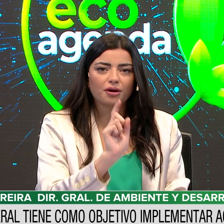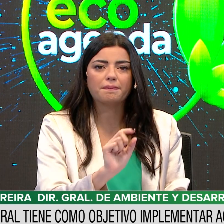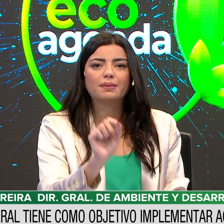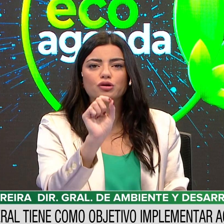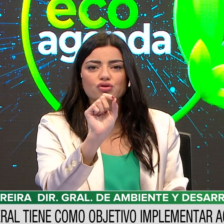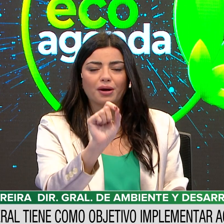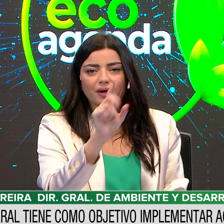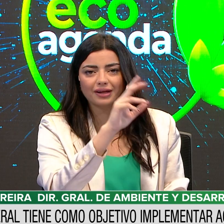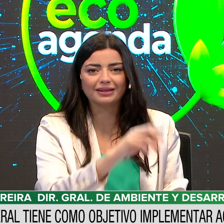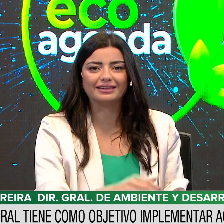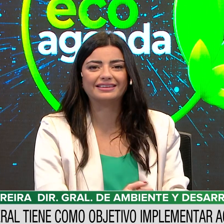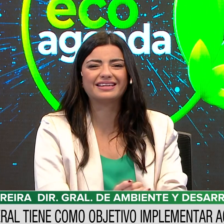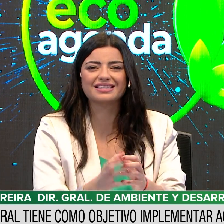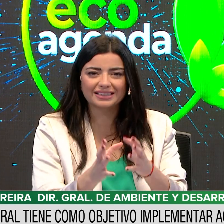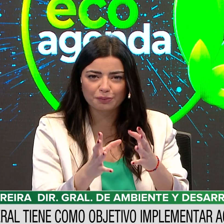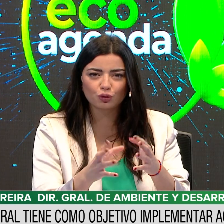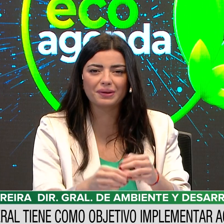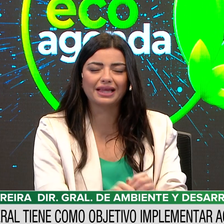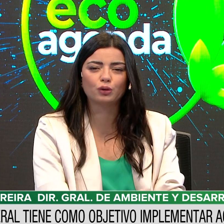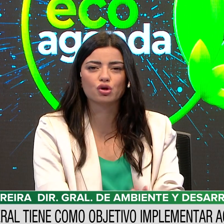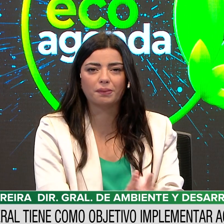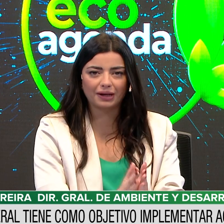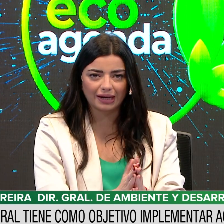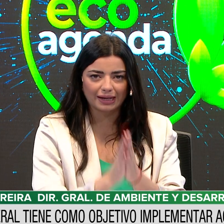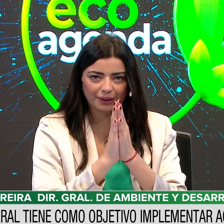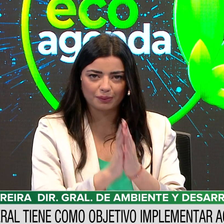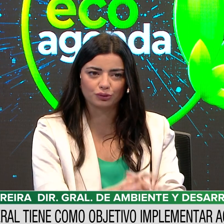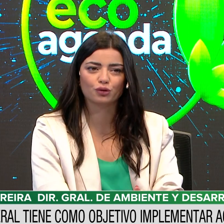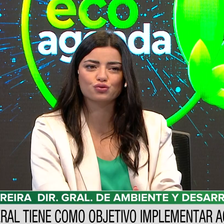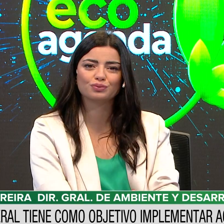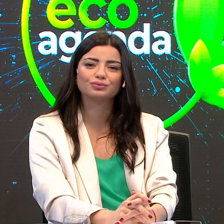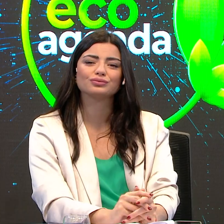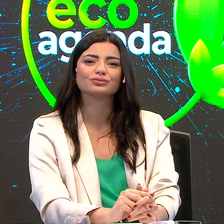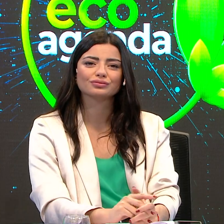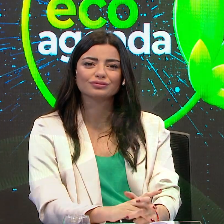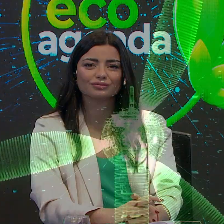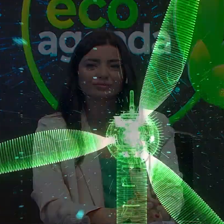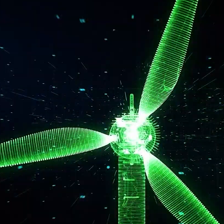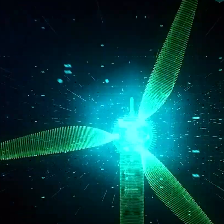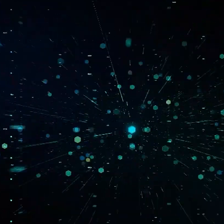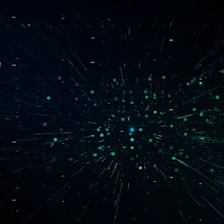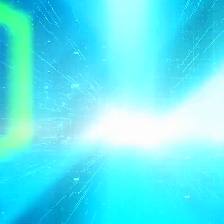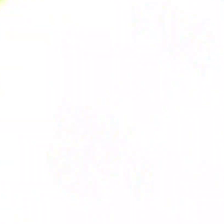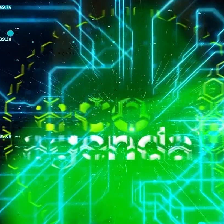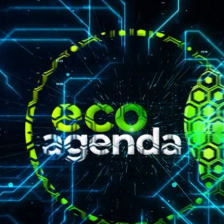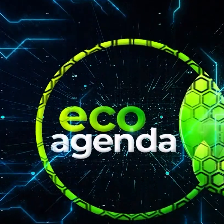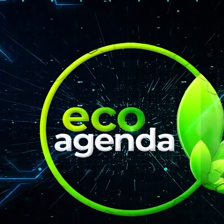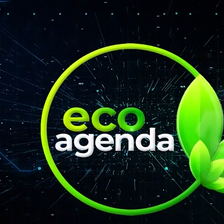pero vemos a ver de qué se trata puntualmente el uso de papel en la Cámara de Diputados.